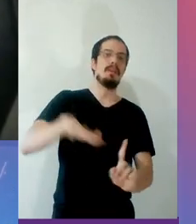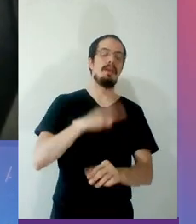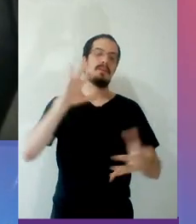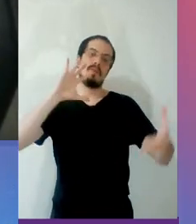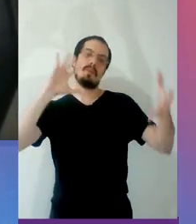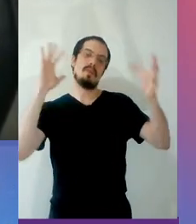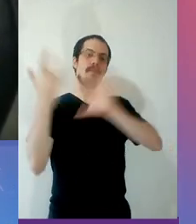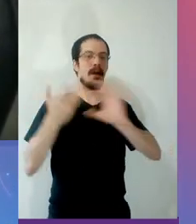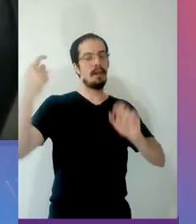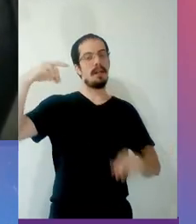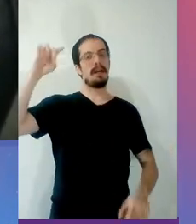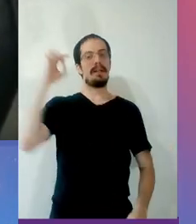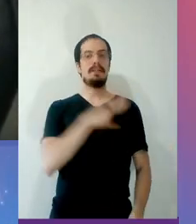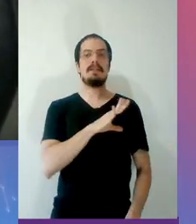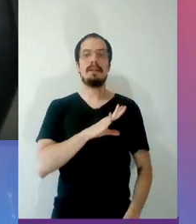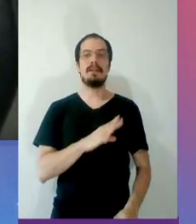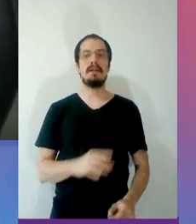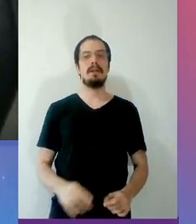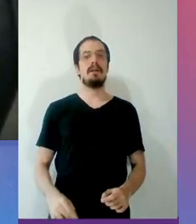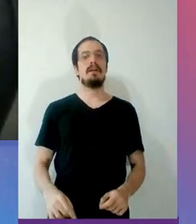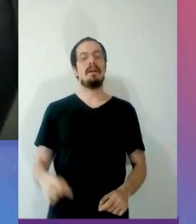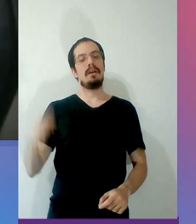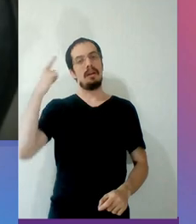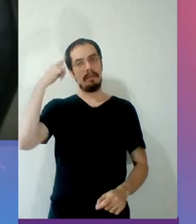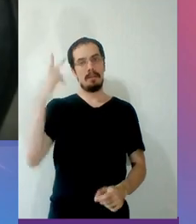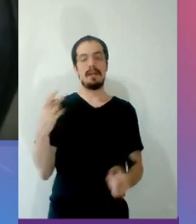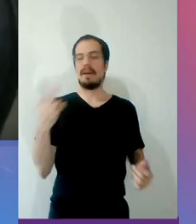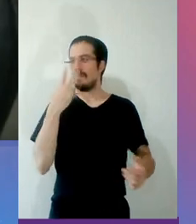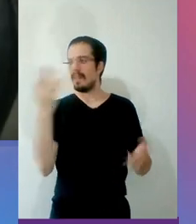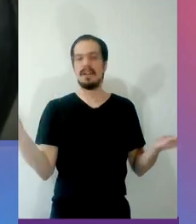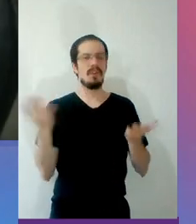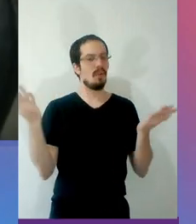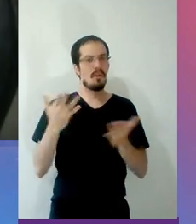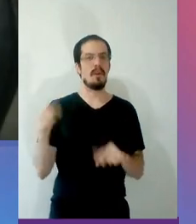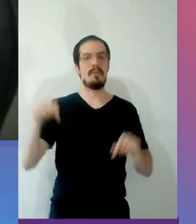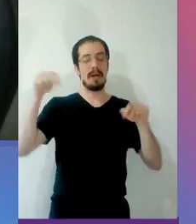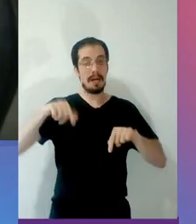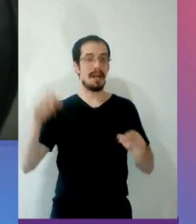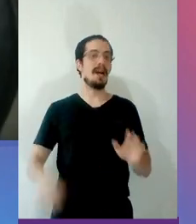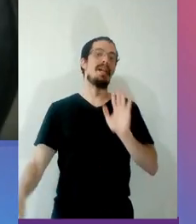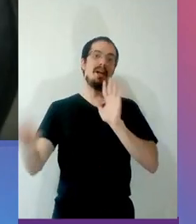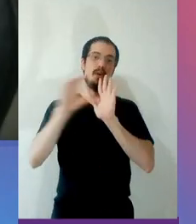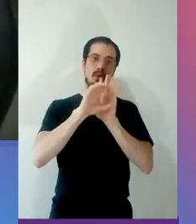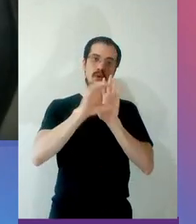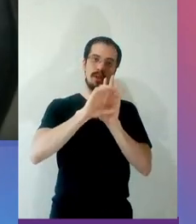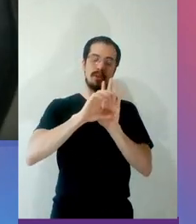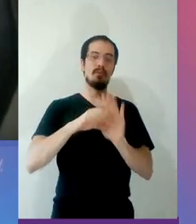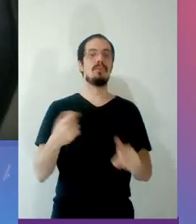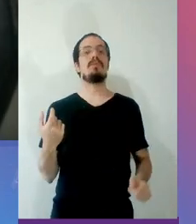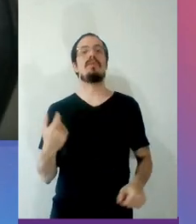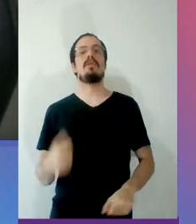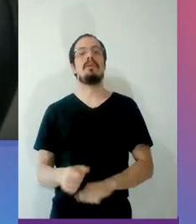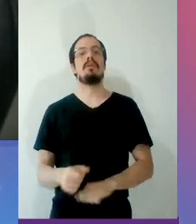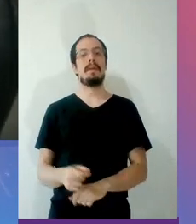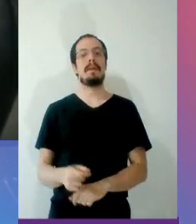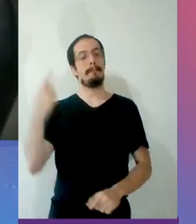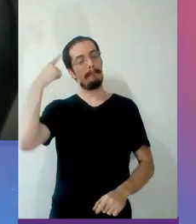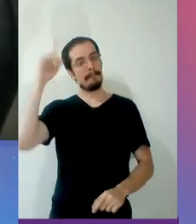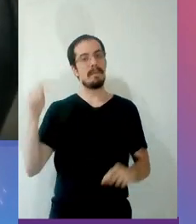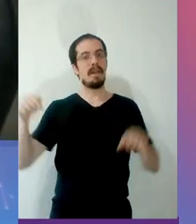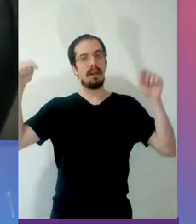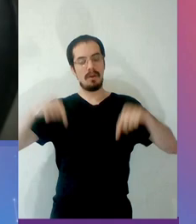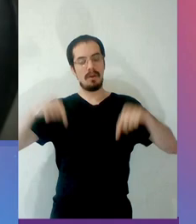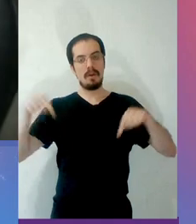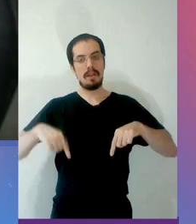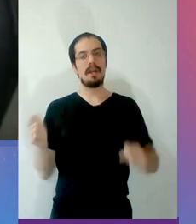que nosotros aprovechemos la Constitución, que hoy día va que en un año más tiene que estar